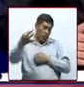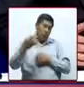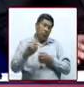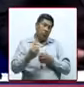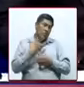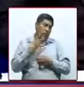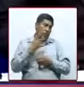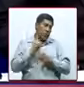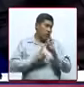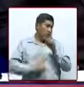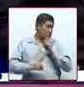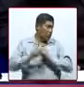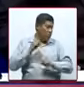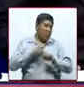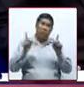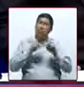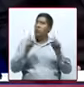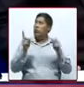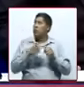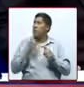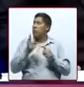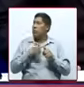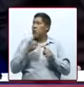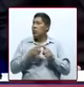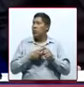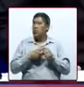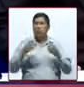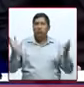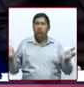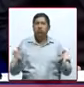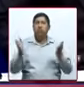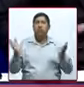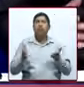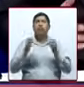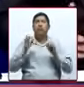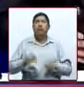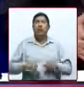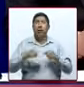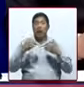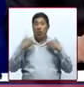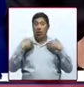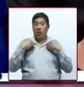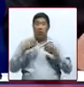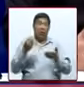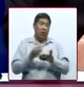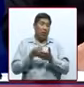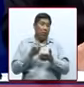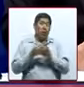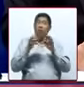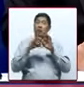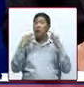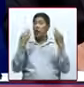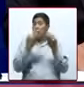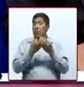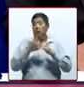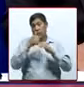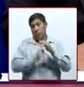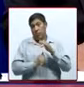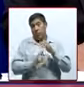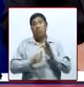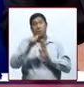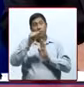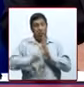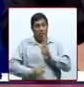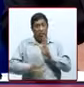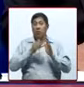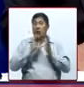contado algunos, pero lo principal es ponernos en campaña para que pueda conseguir ese dinero su familia y pueda someterse a esta cirugía. A ver, le